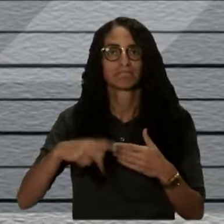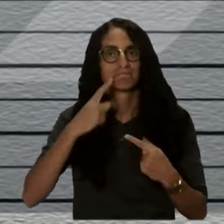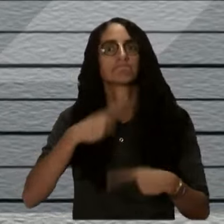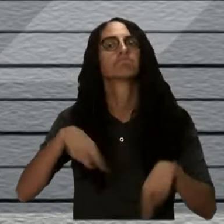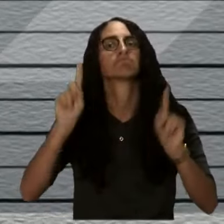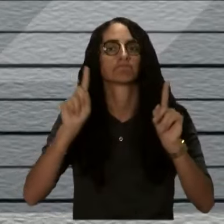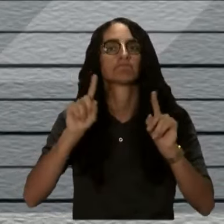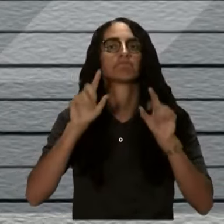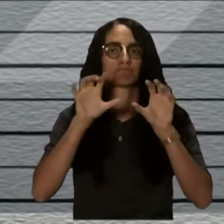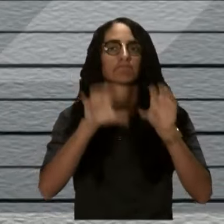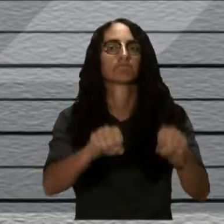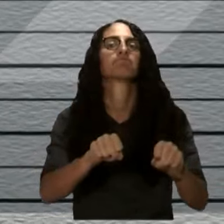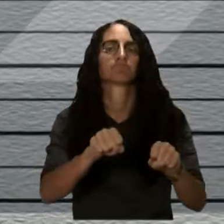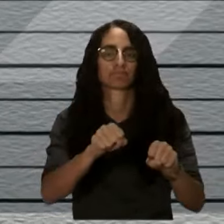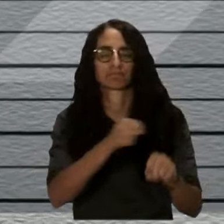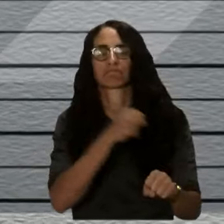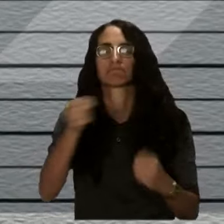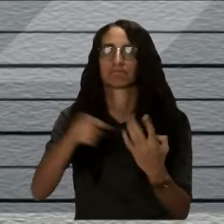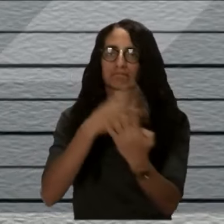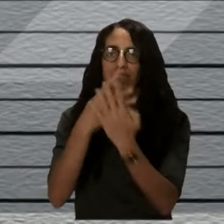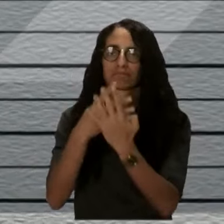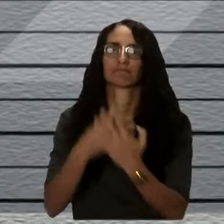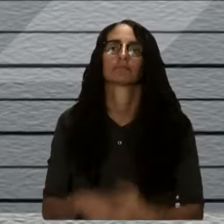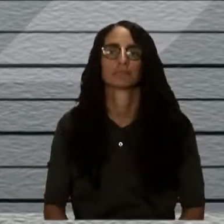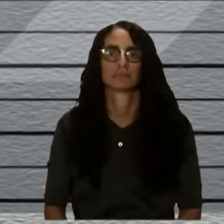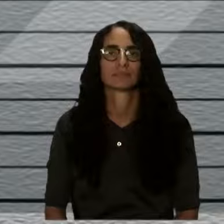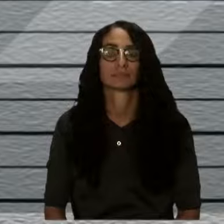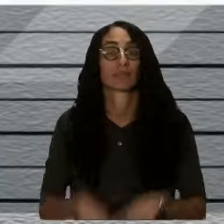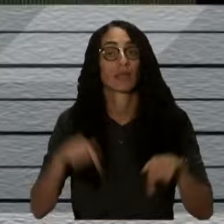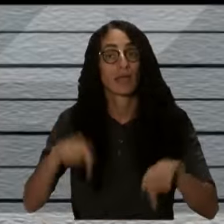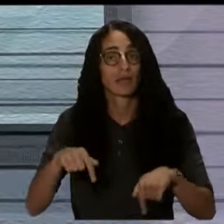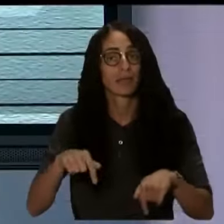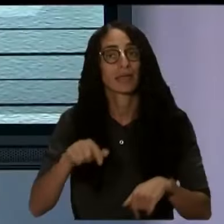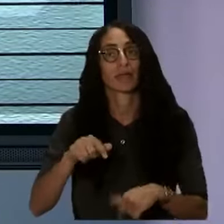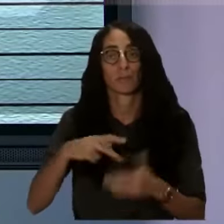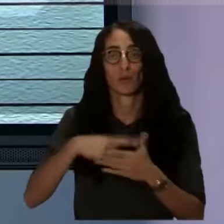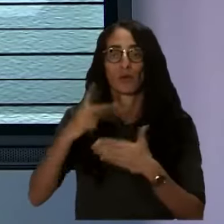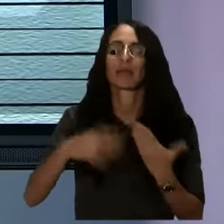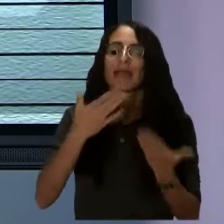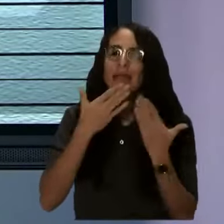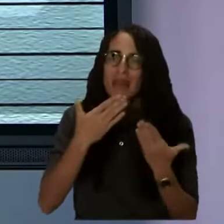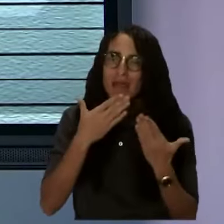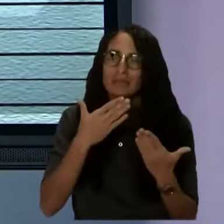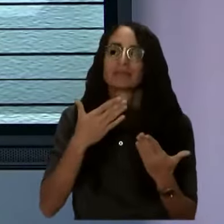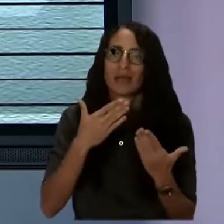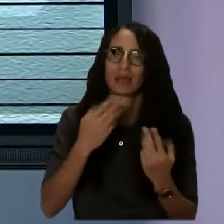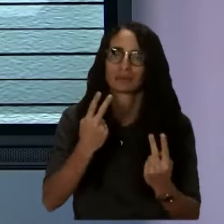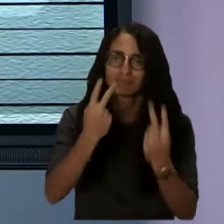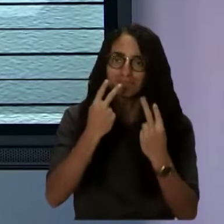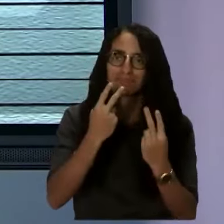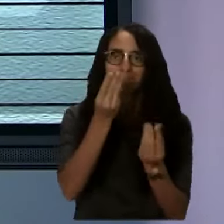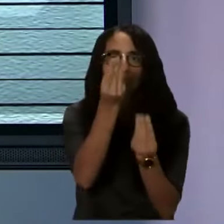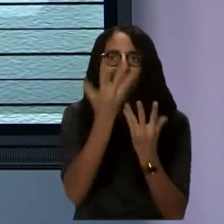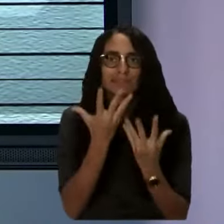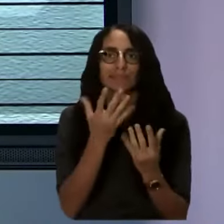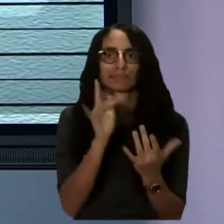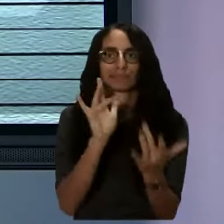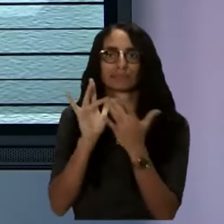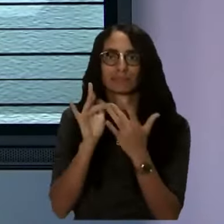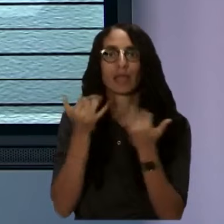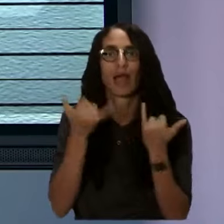especiales lograron este el arresto de este individuo y lo presentamos aquí los más buscado gracias al pueblo por las informaciones que nos dieron este individuo ahora